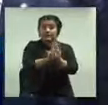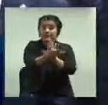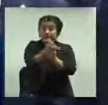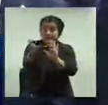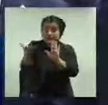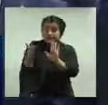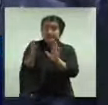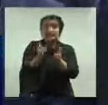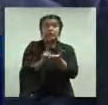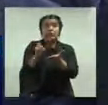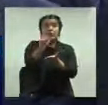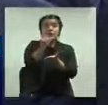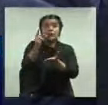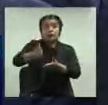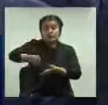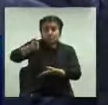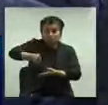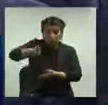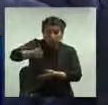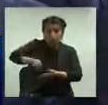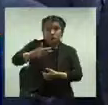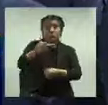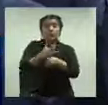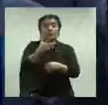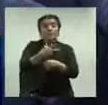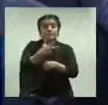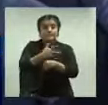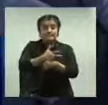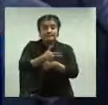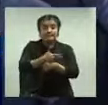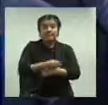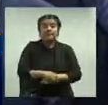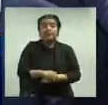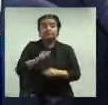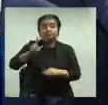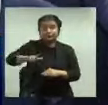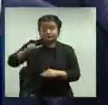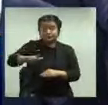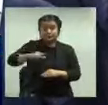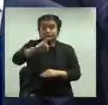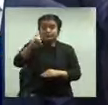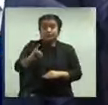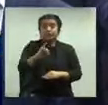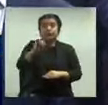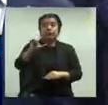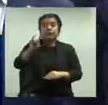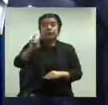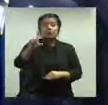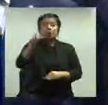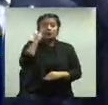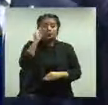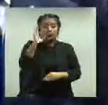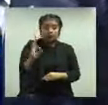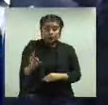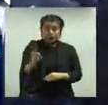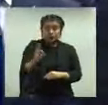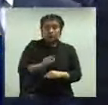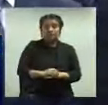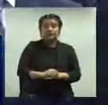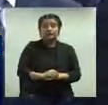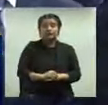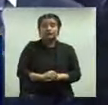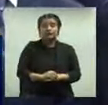Representantes del Colegio de Abogados y Notarios de Guatemala. Licenciado Julio Juan José de León